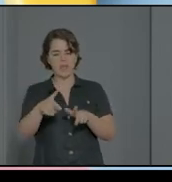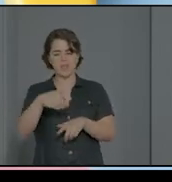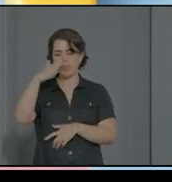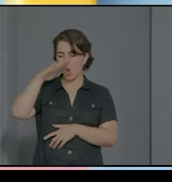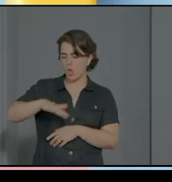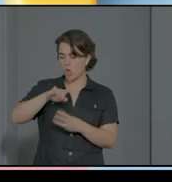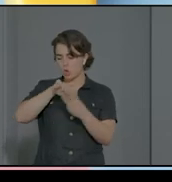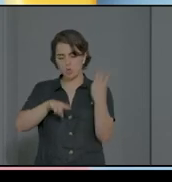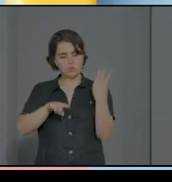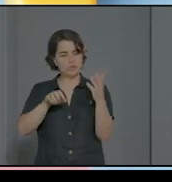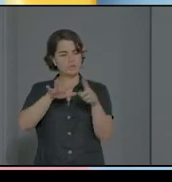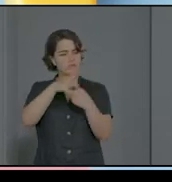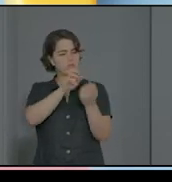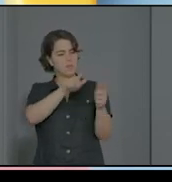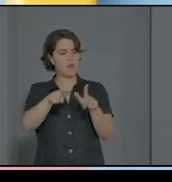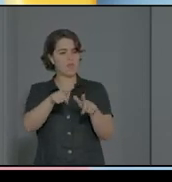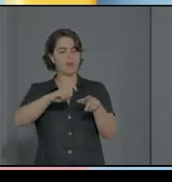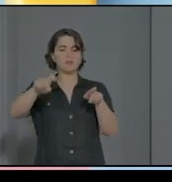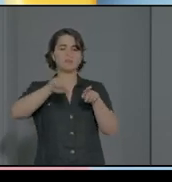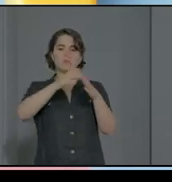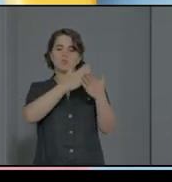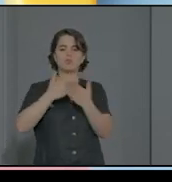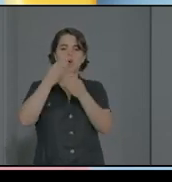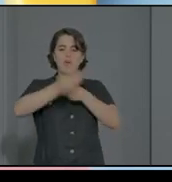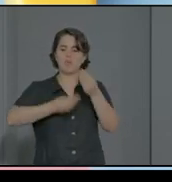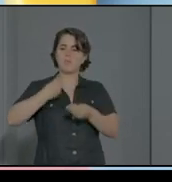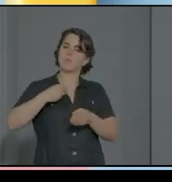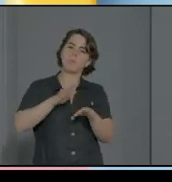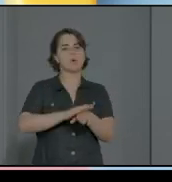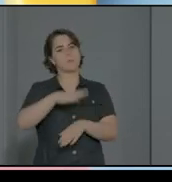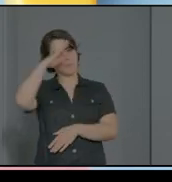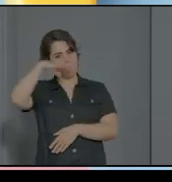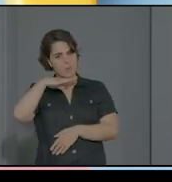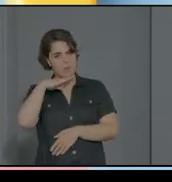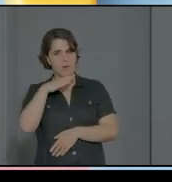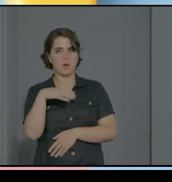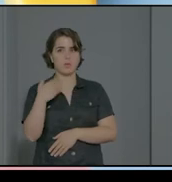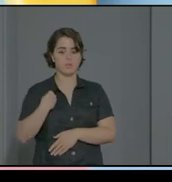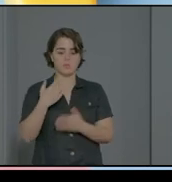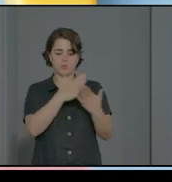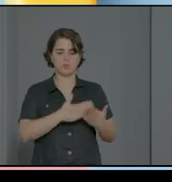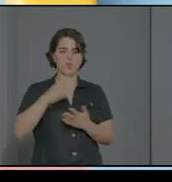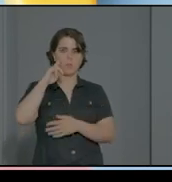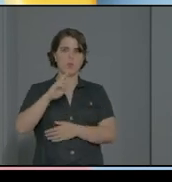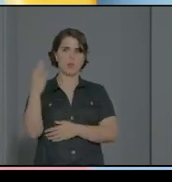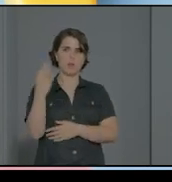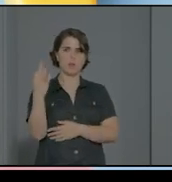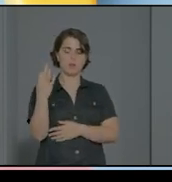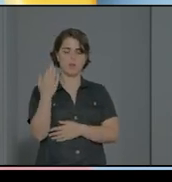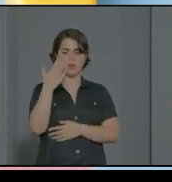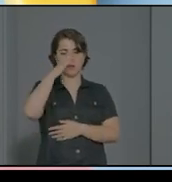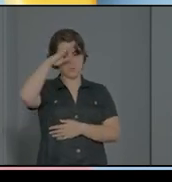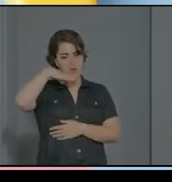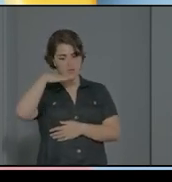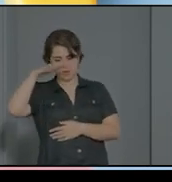la misma tipología de estudios, incluyendo también al padre. Y en el estudio veis cómo padre y niño, como antes se